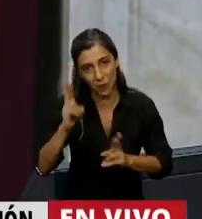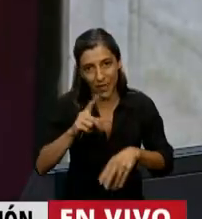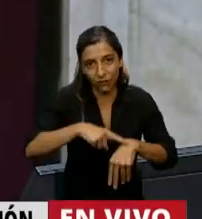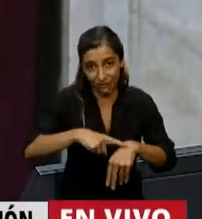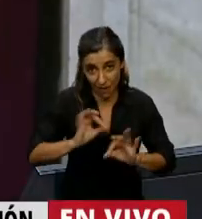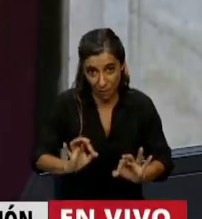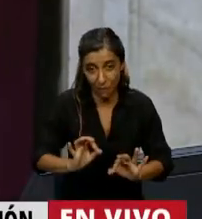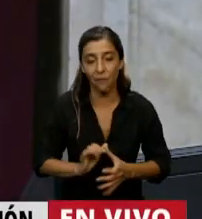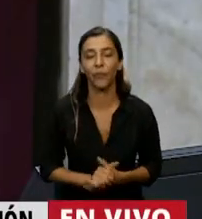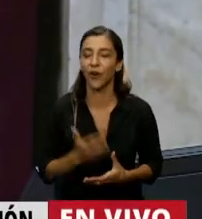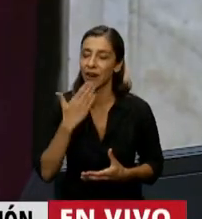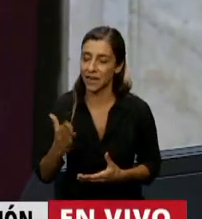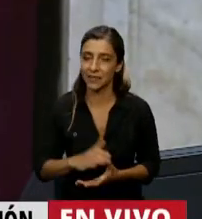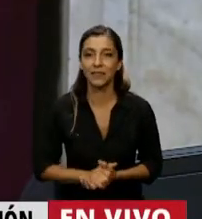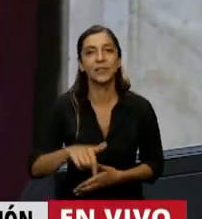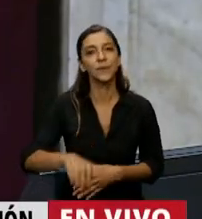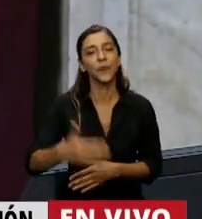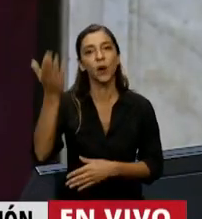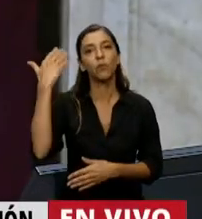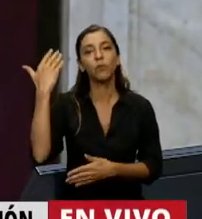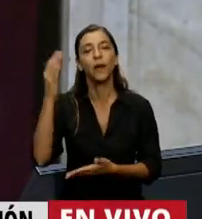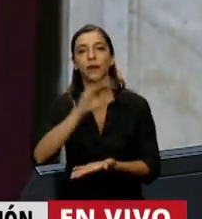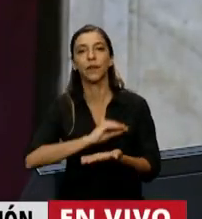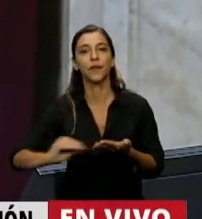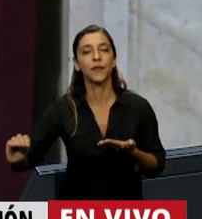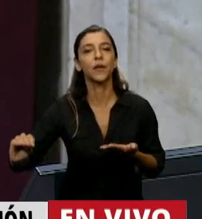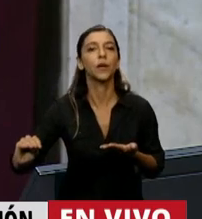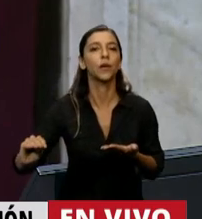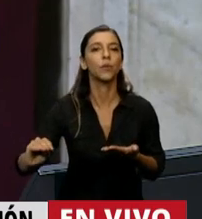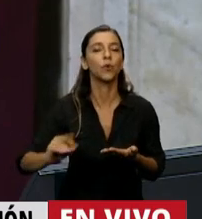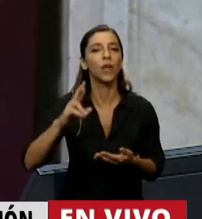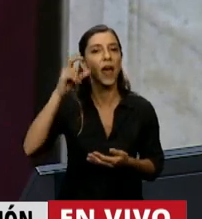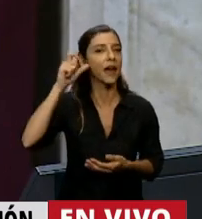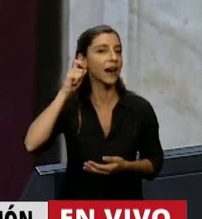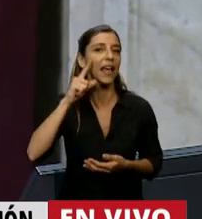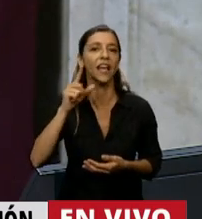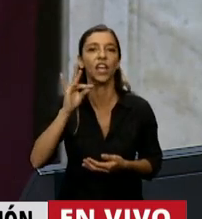En el uso de la palabra, la diputada Estela Regidor de